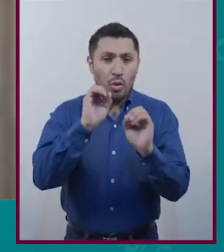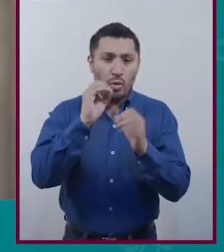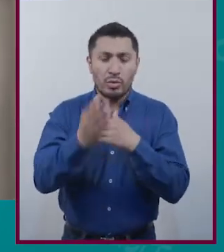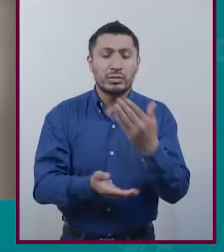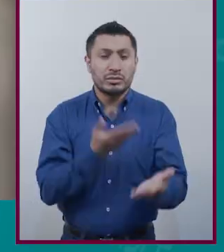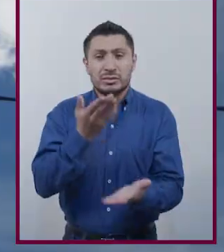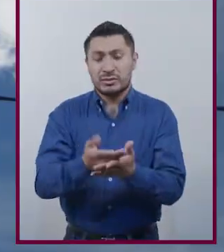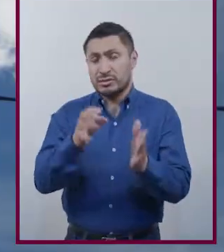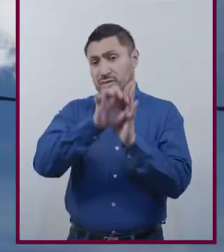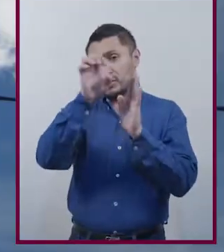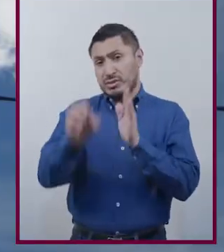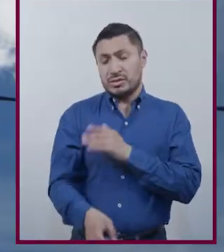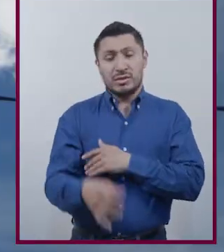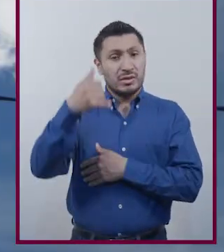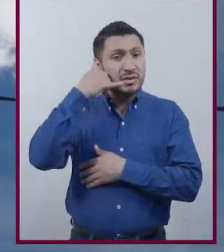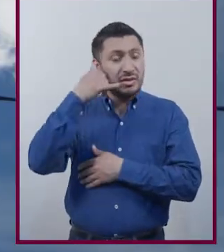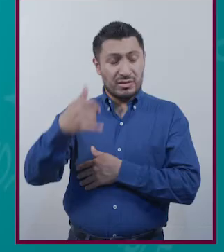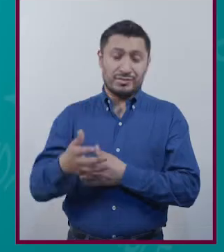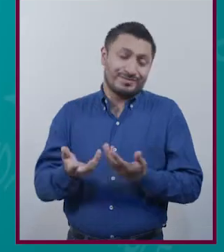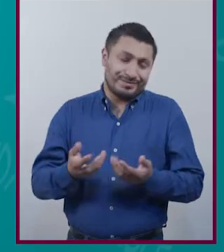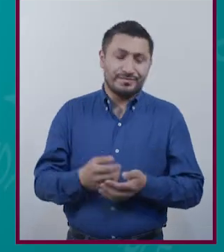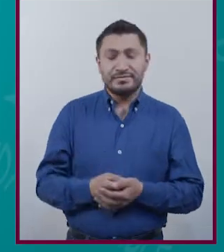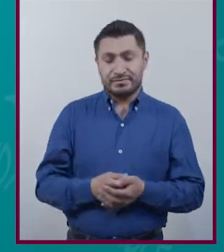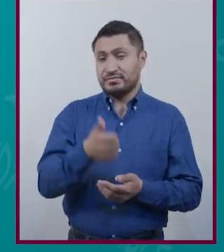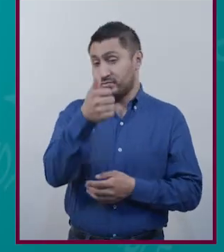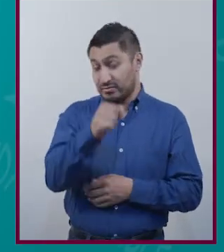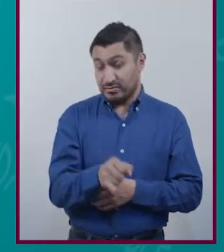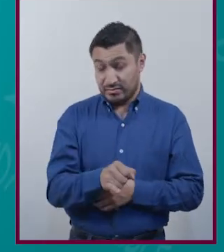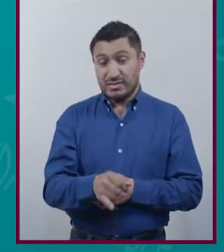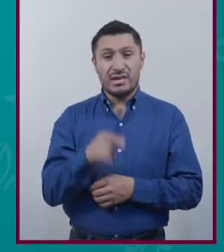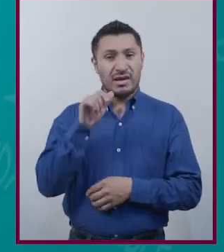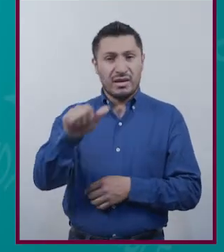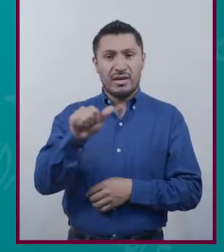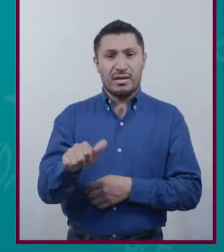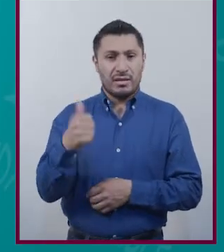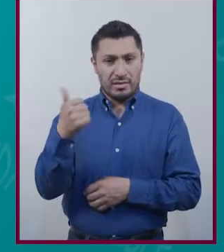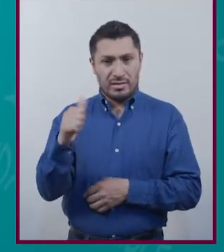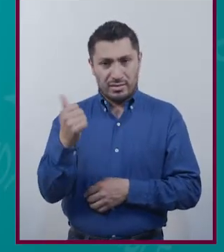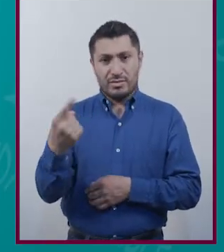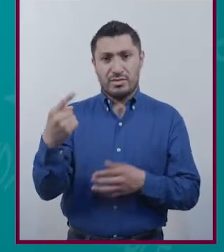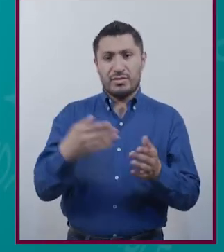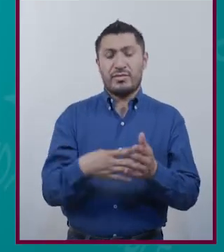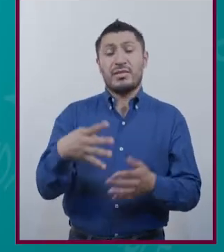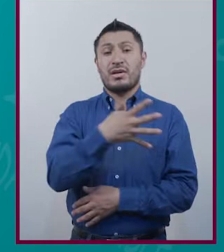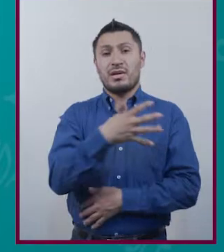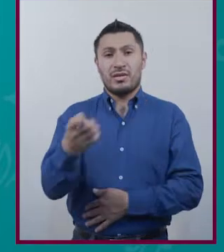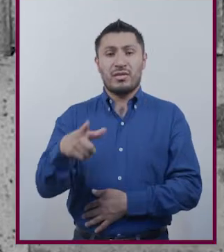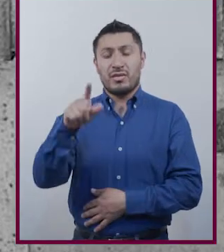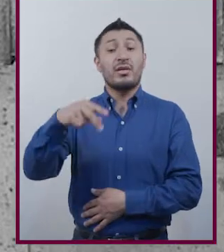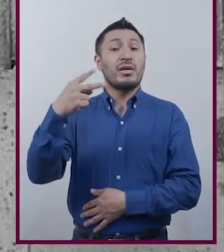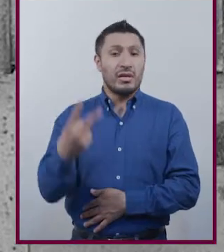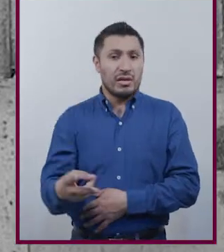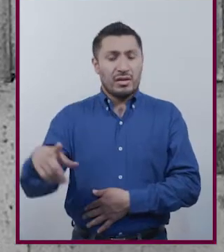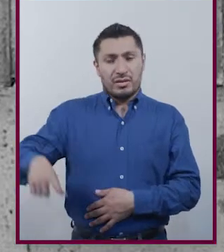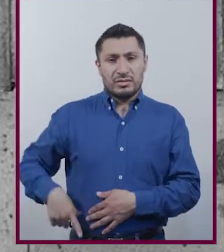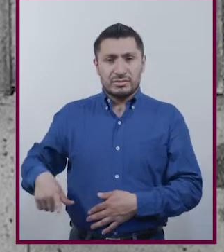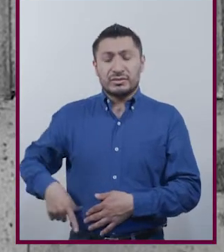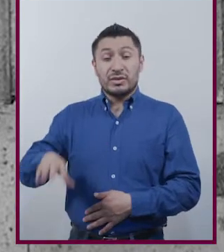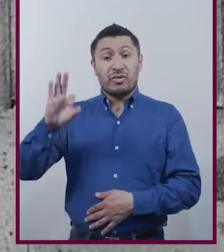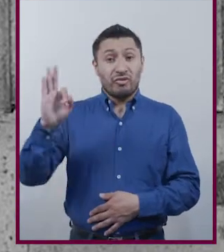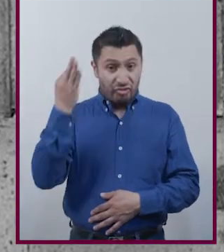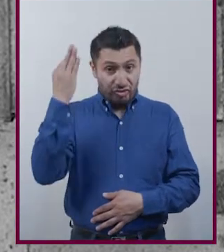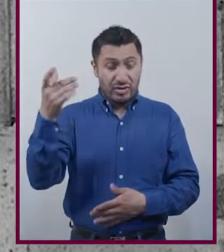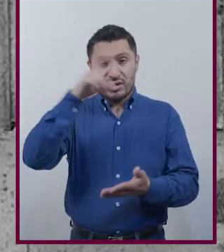servicio, como en este caso el telefónico. Así pues, el 16 de agosto de 1972, el gobierno